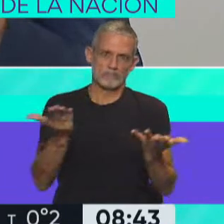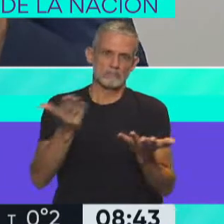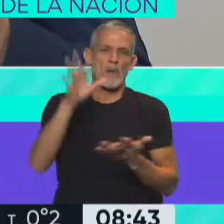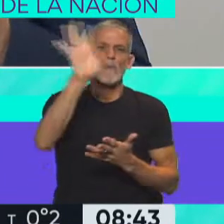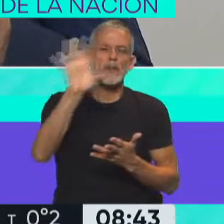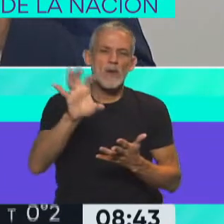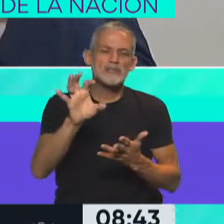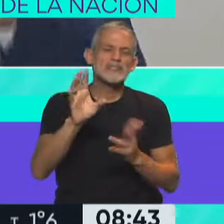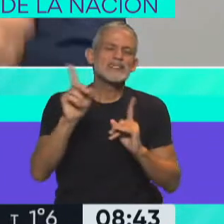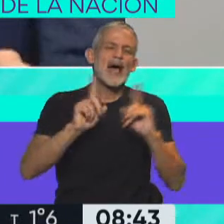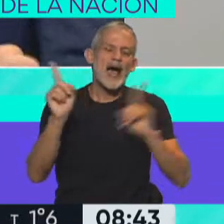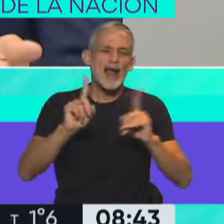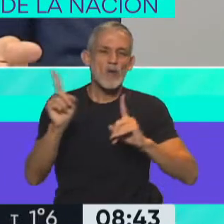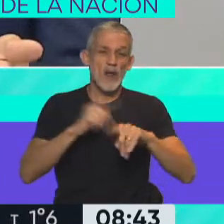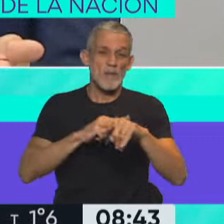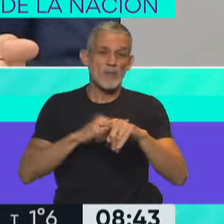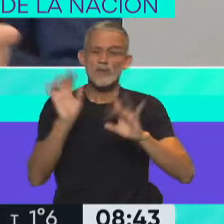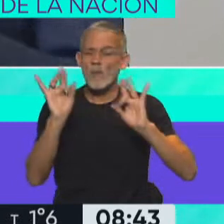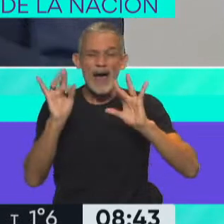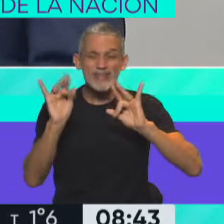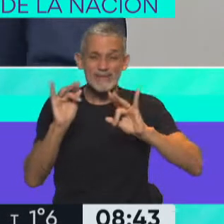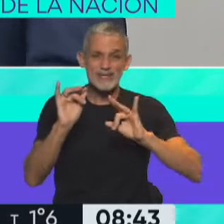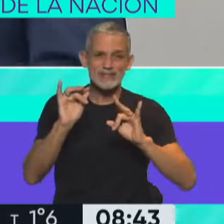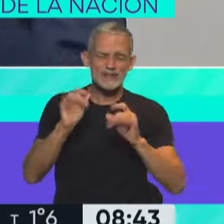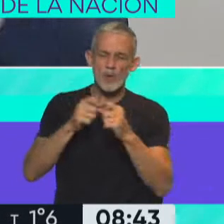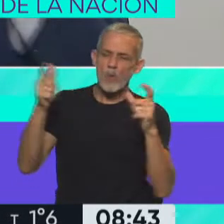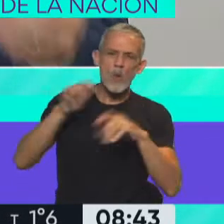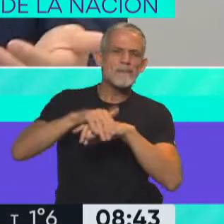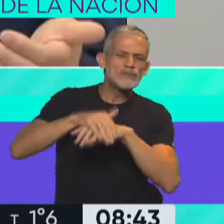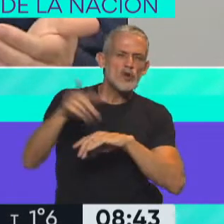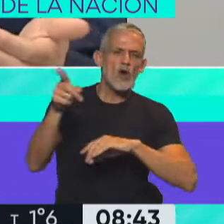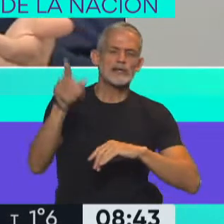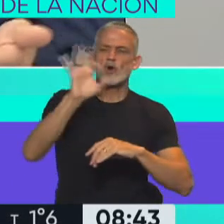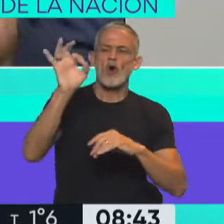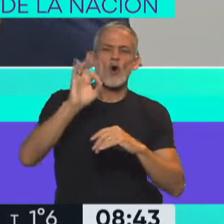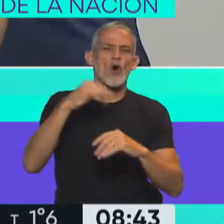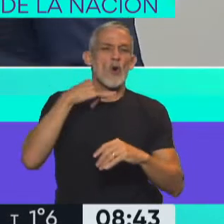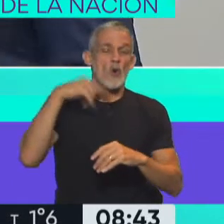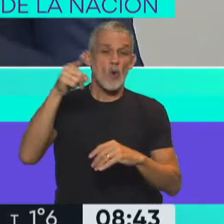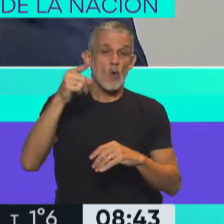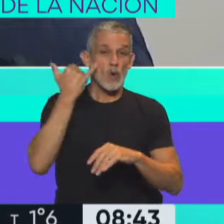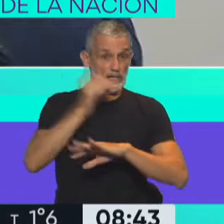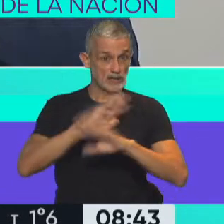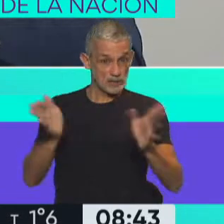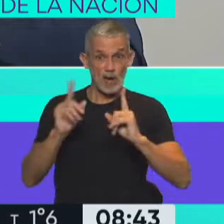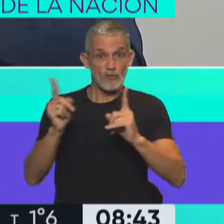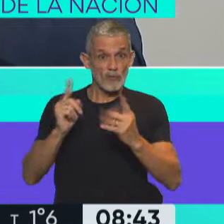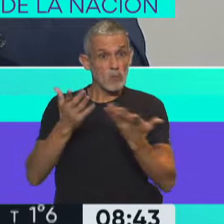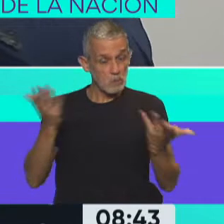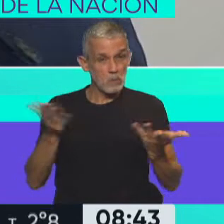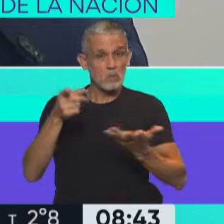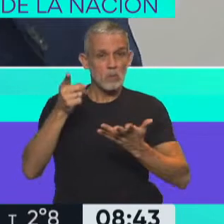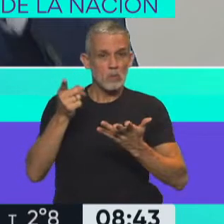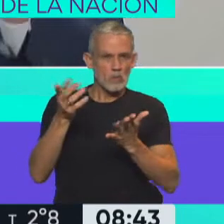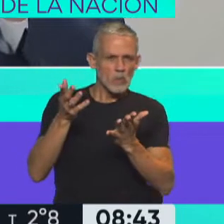provincias que inclusive en el momento más complejo de la segunda ola, como Misiones o la provincia de Jujuy, han logrado sostener porque se encuentran